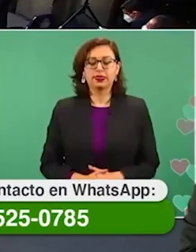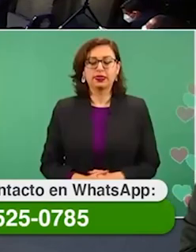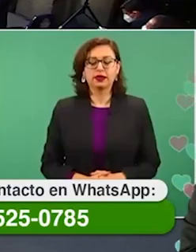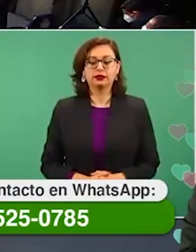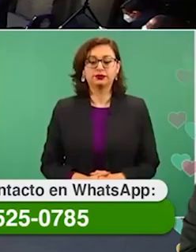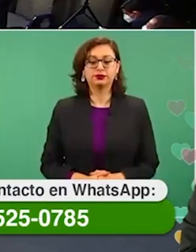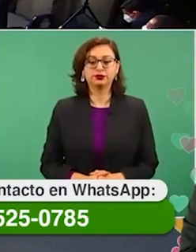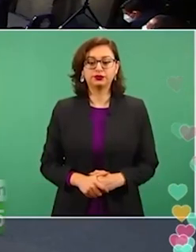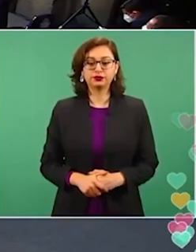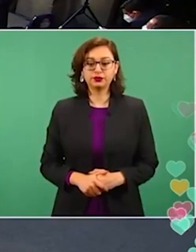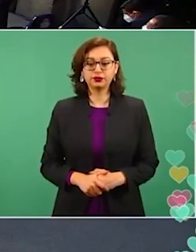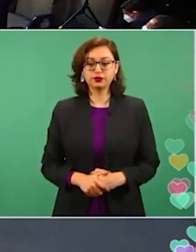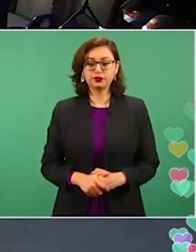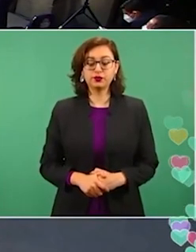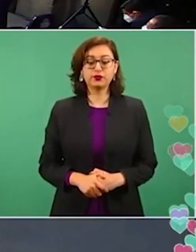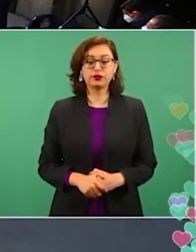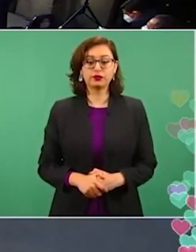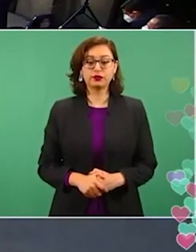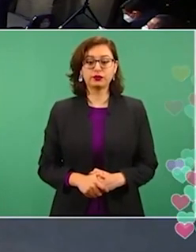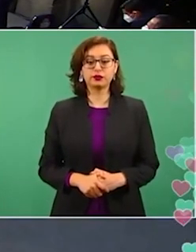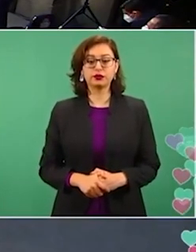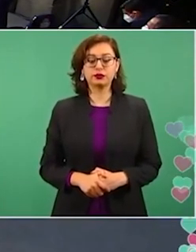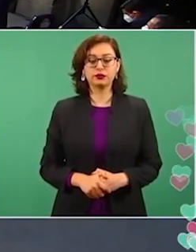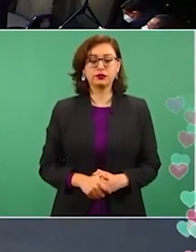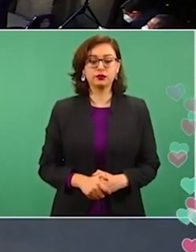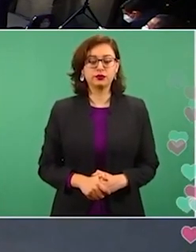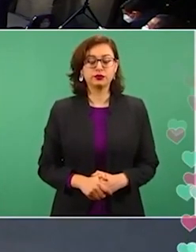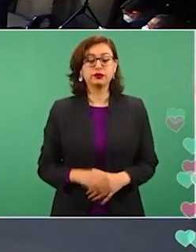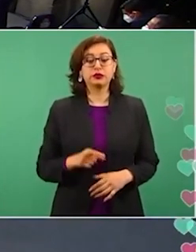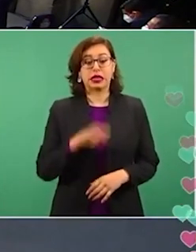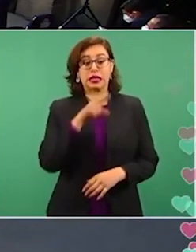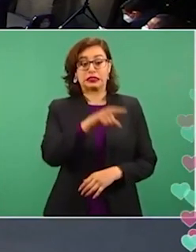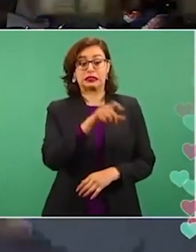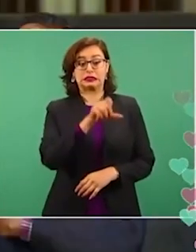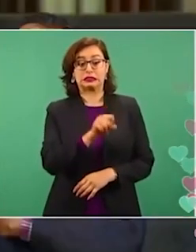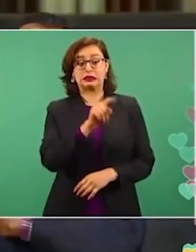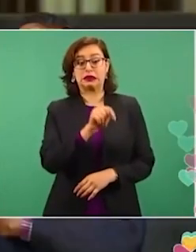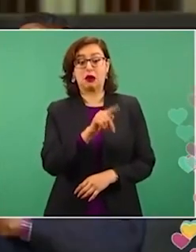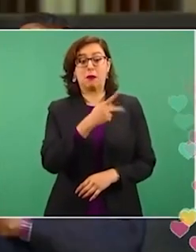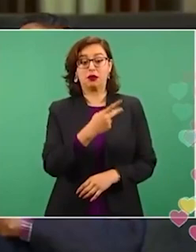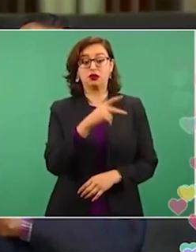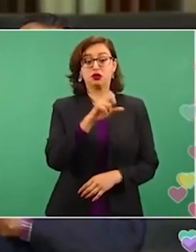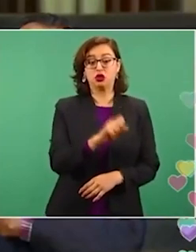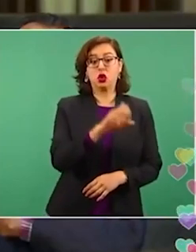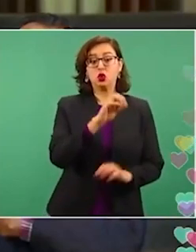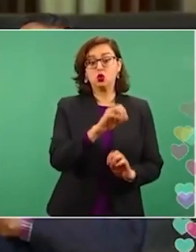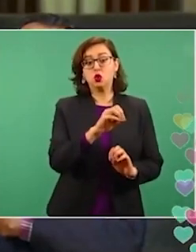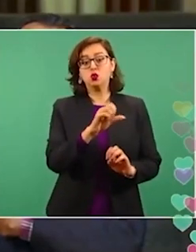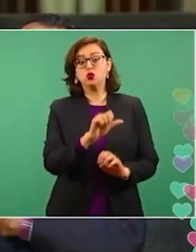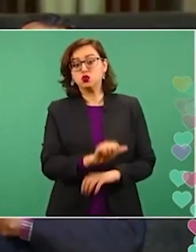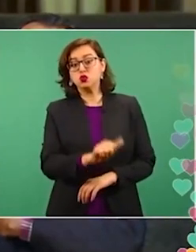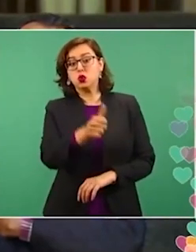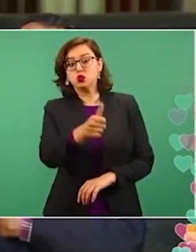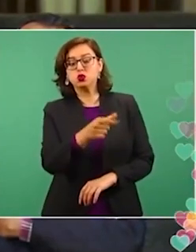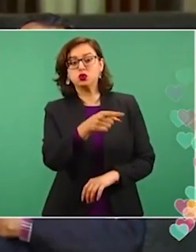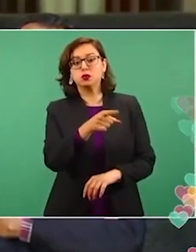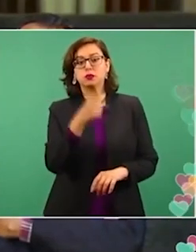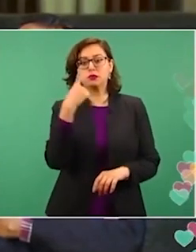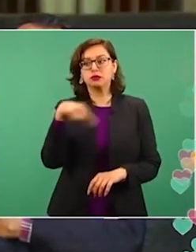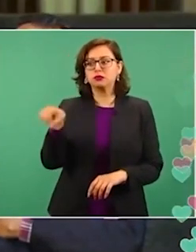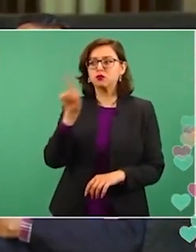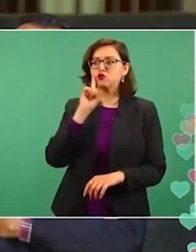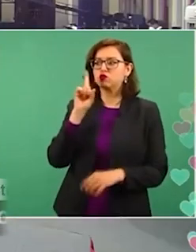nos queremos sin ni una menos entre otros miles de comentarios fueron escritos esta mañana en las transmisiones desde las 10 y versas cuentas